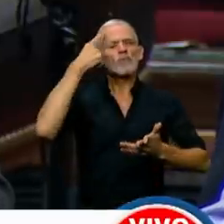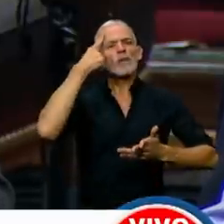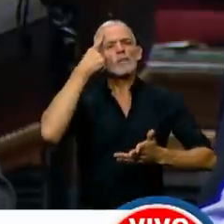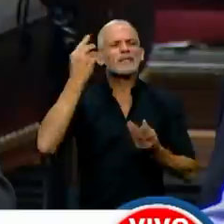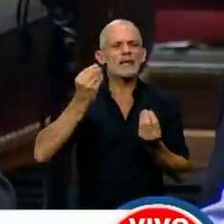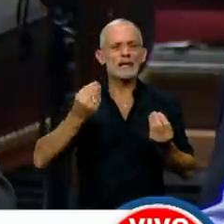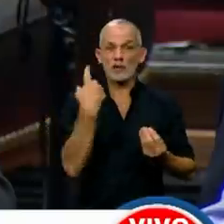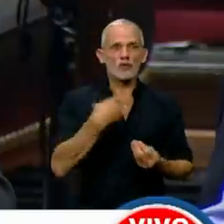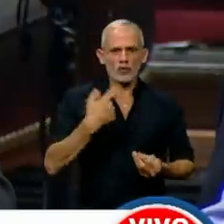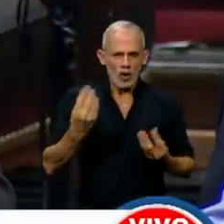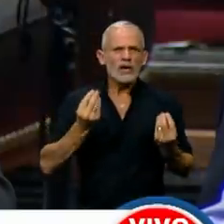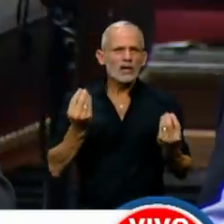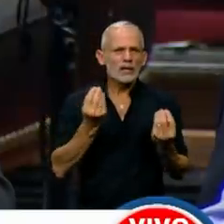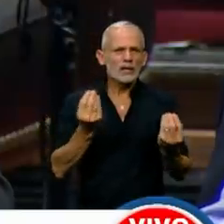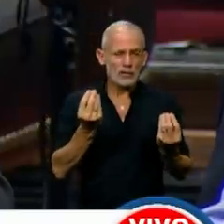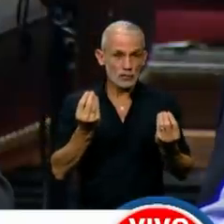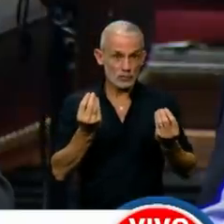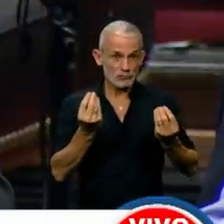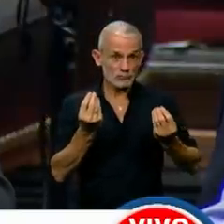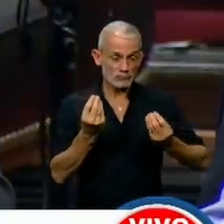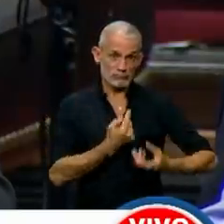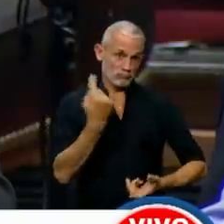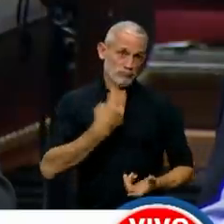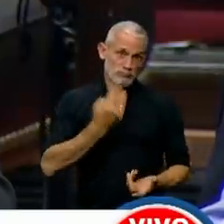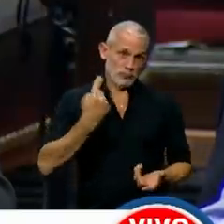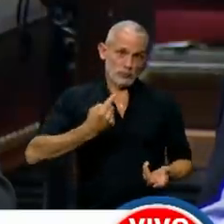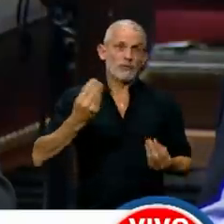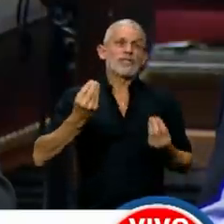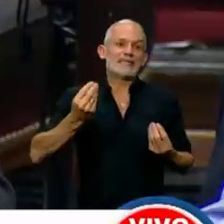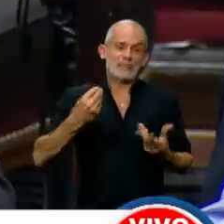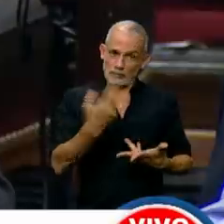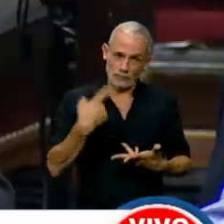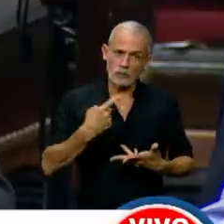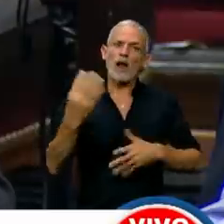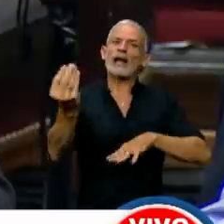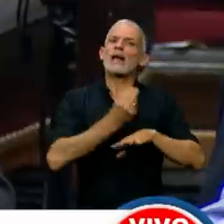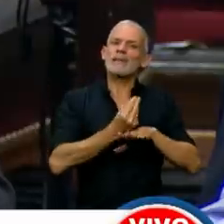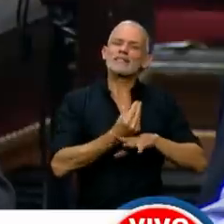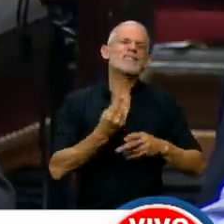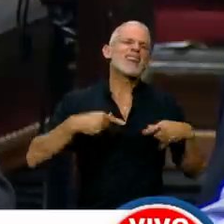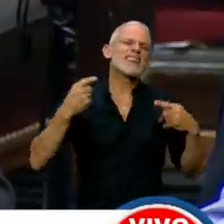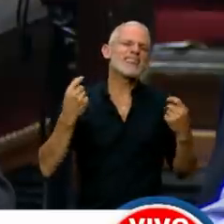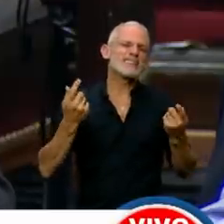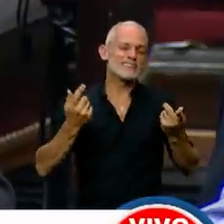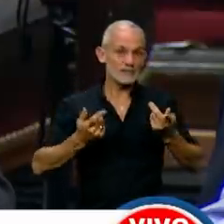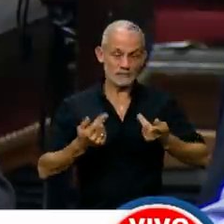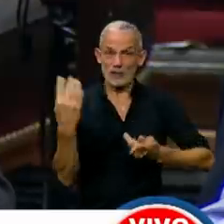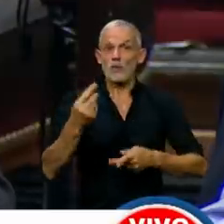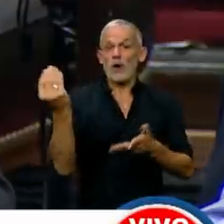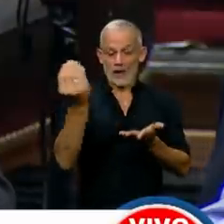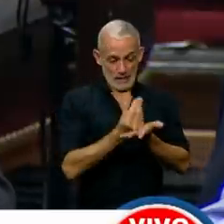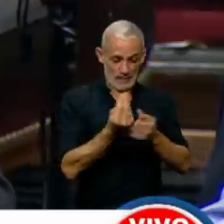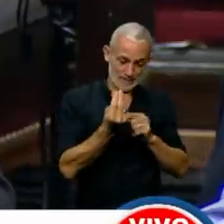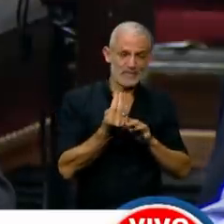que somos nosotros y claramente nosotros somos representantes somos